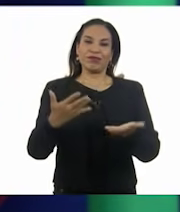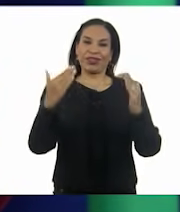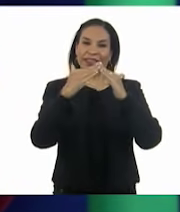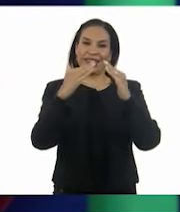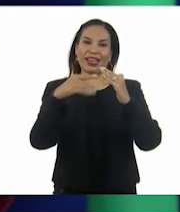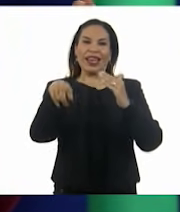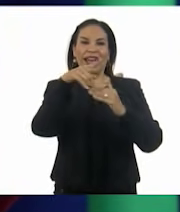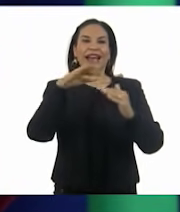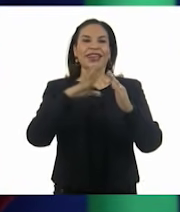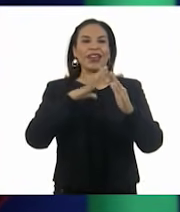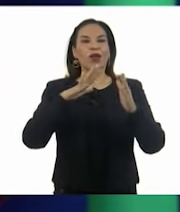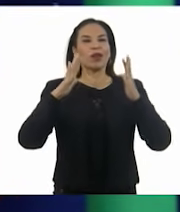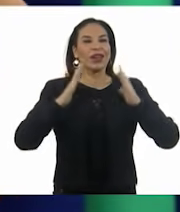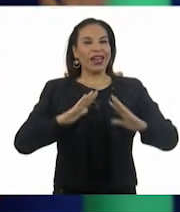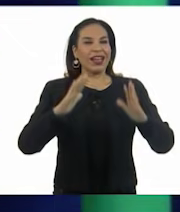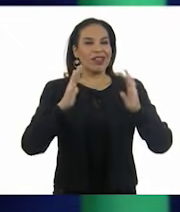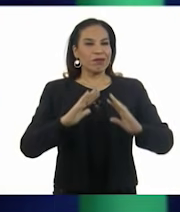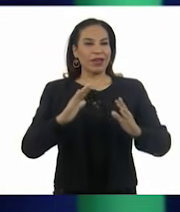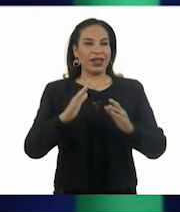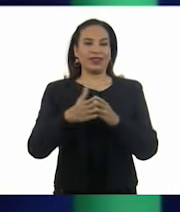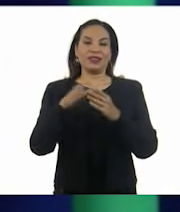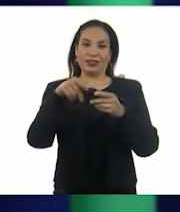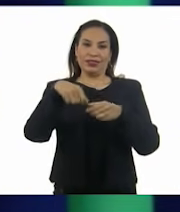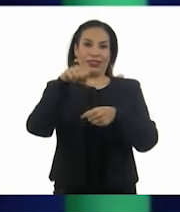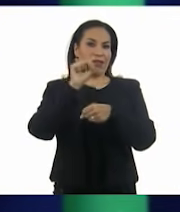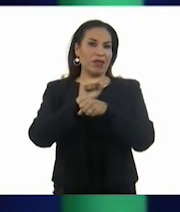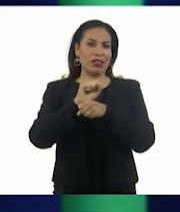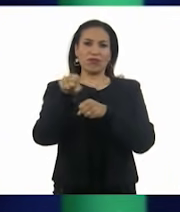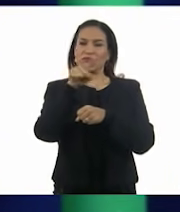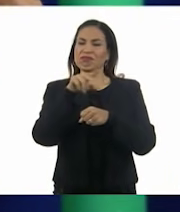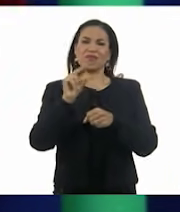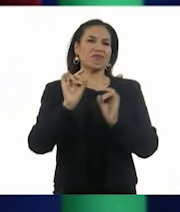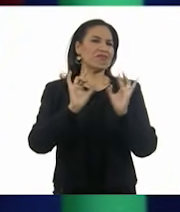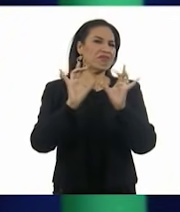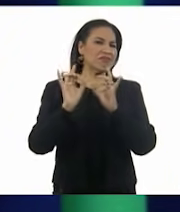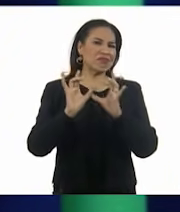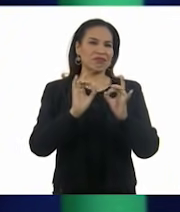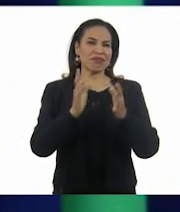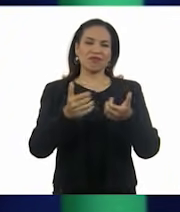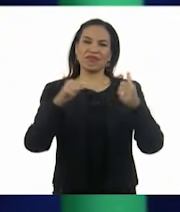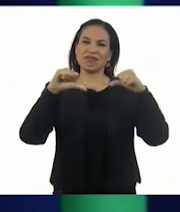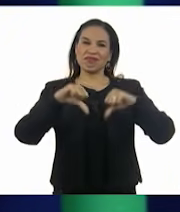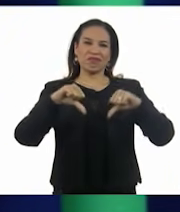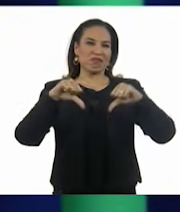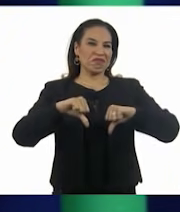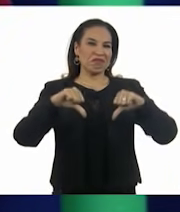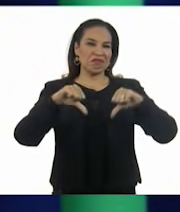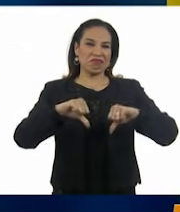en calma. Ahora sí, si esta semana no fue la tuya, pues vamos a hacer un pulgar hacia abajo.